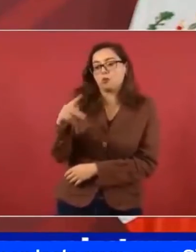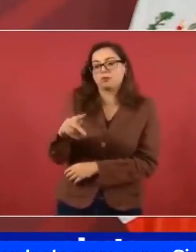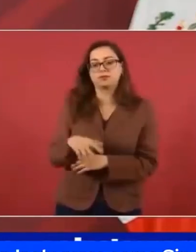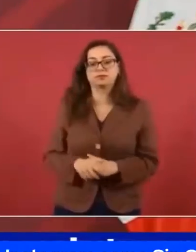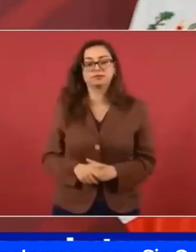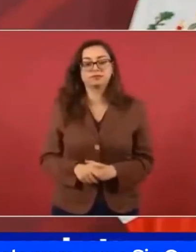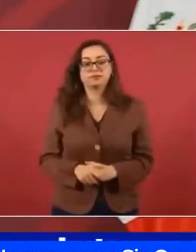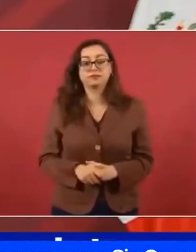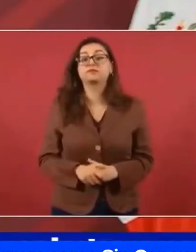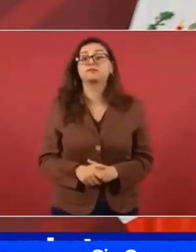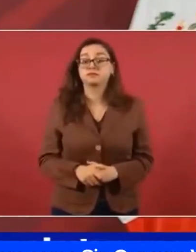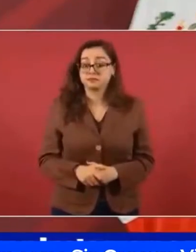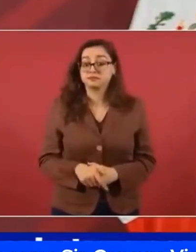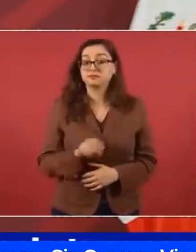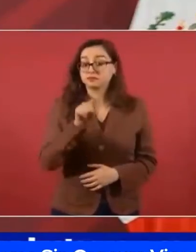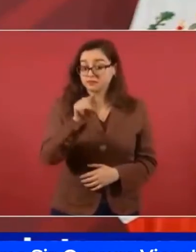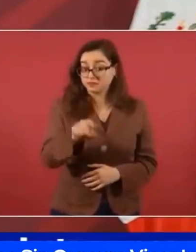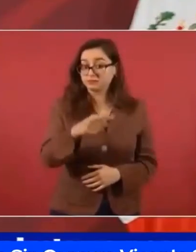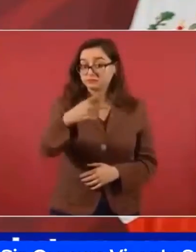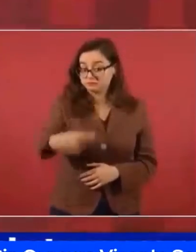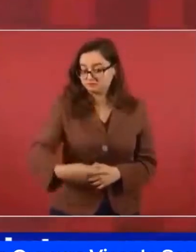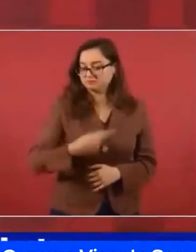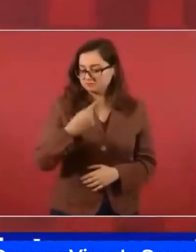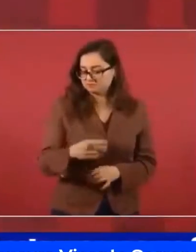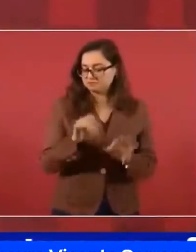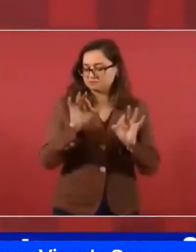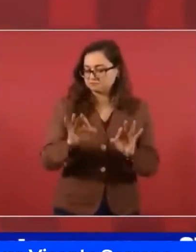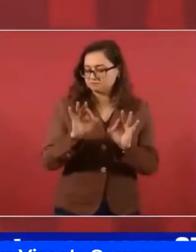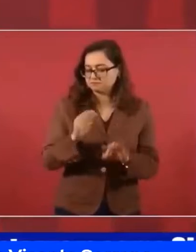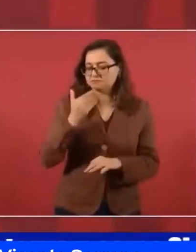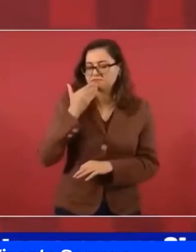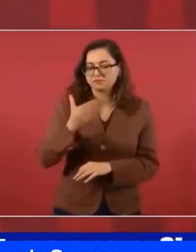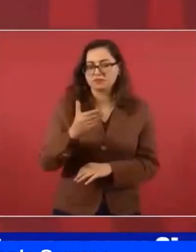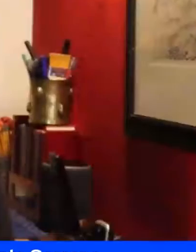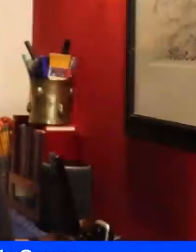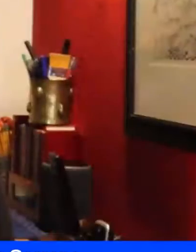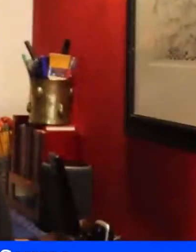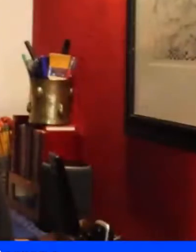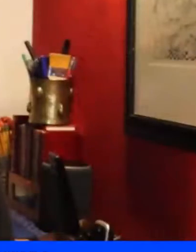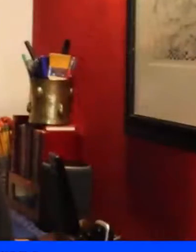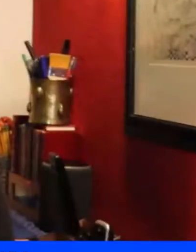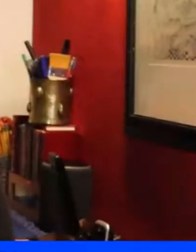Qué bien que me tocaste ese tema, porque hasta me sorprendí cuando me lo dijeron.